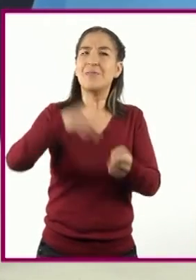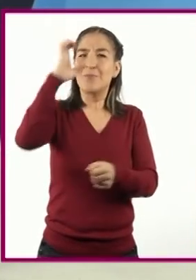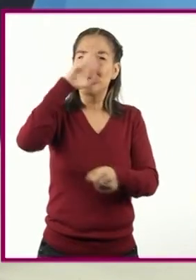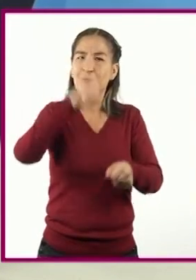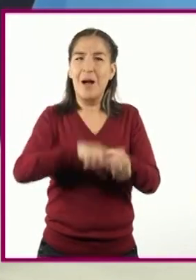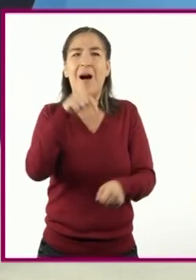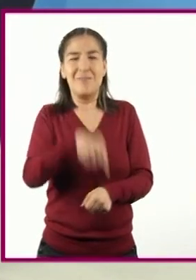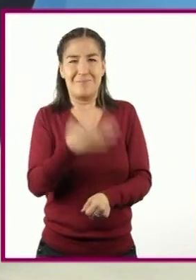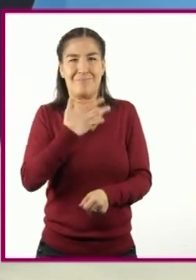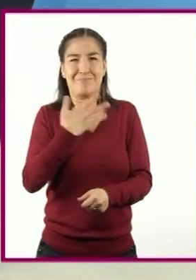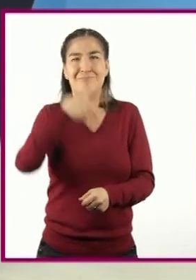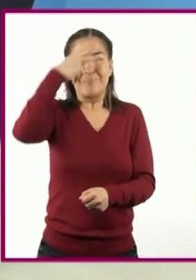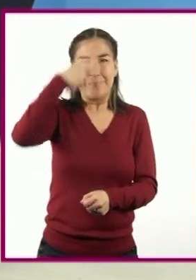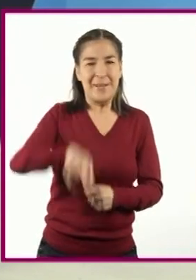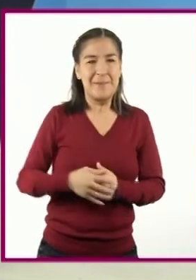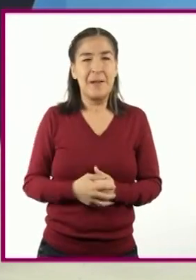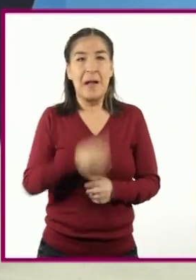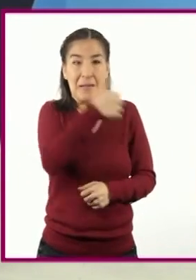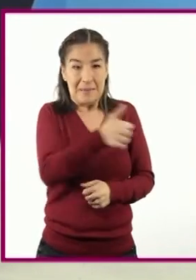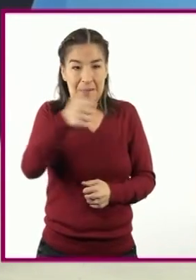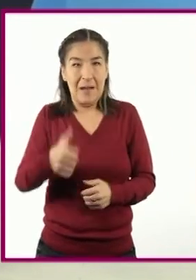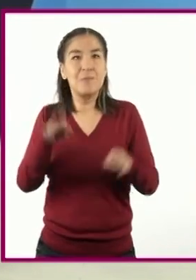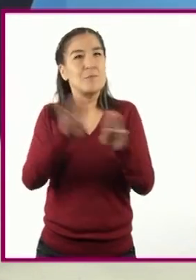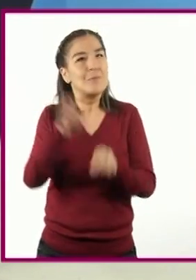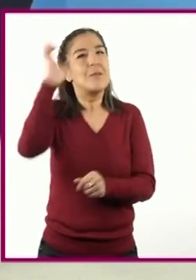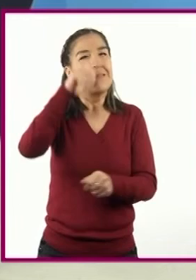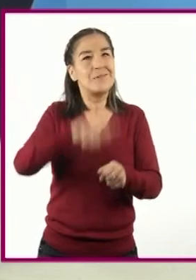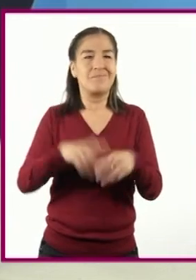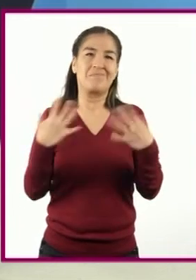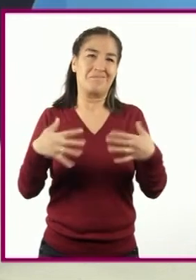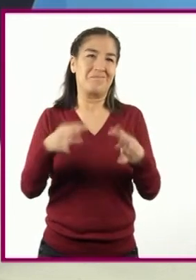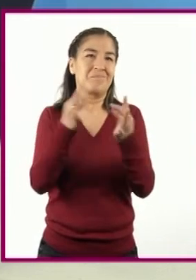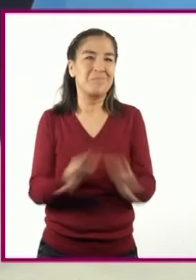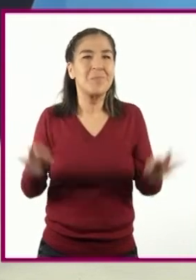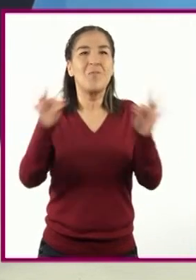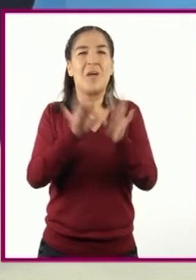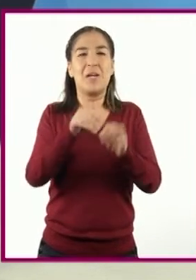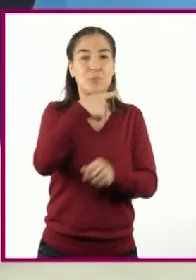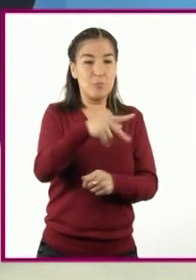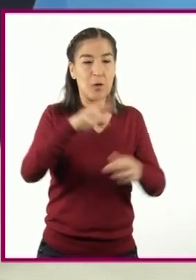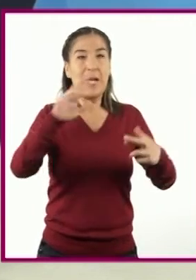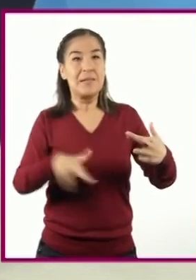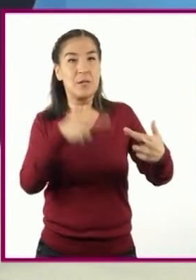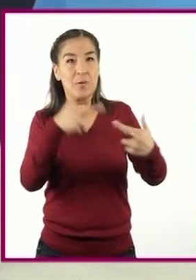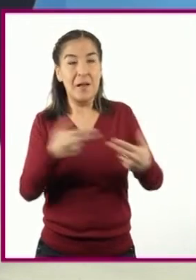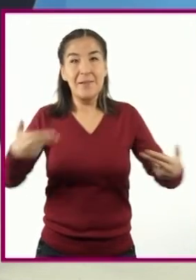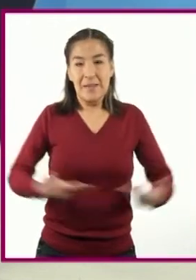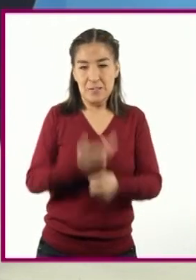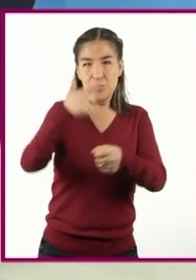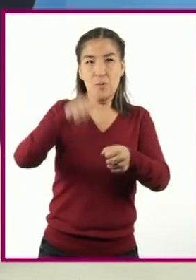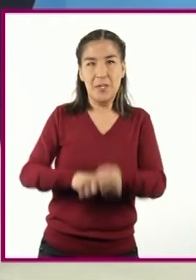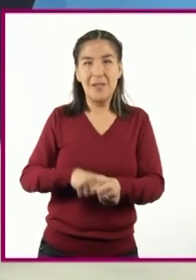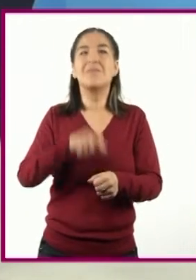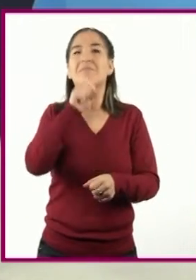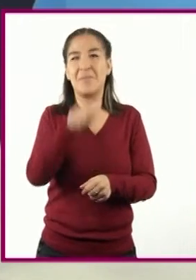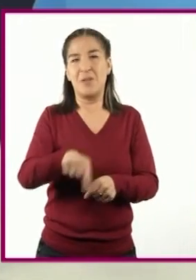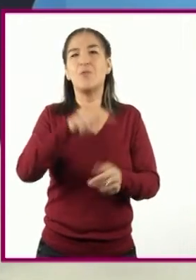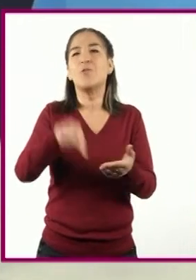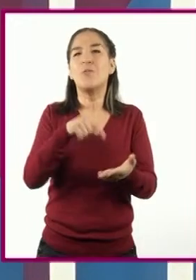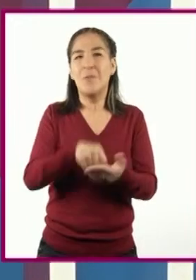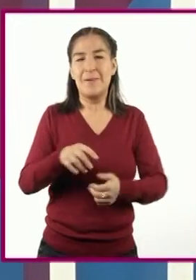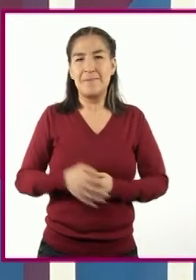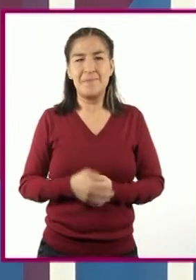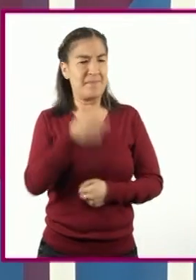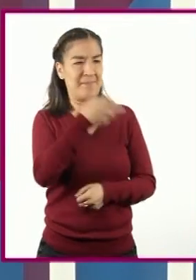país. Y cada uno es muy importante a nivel local, regional y nacional. Sin